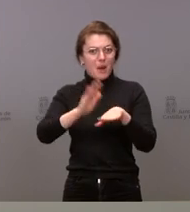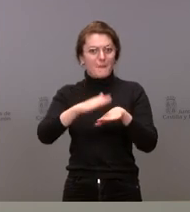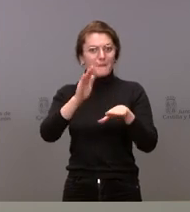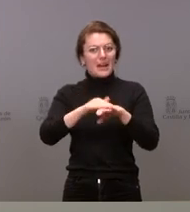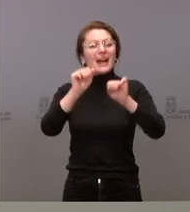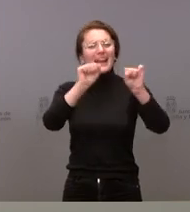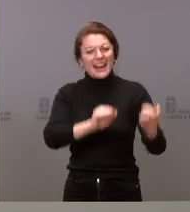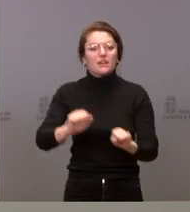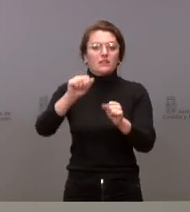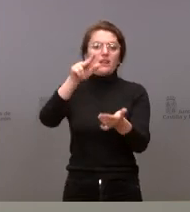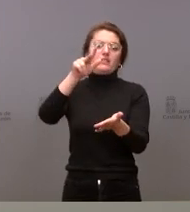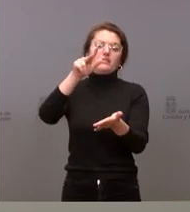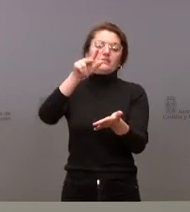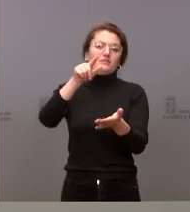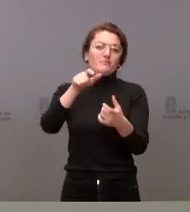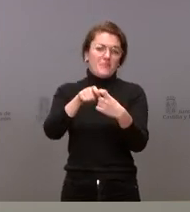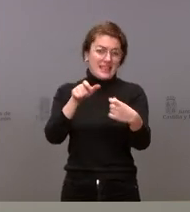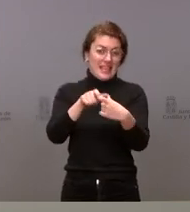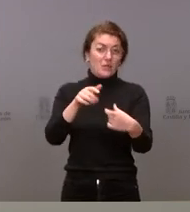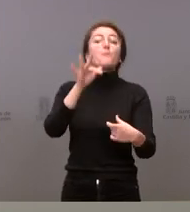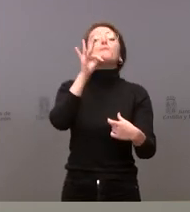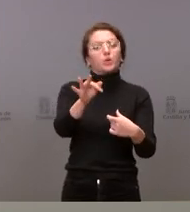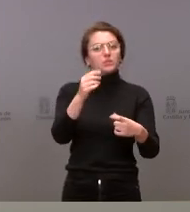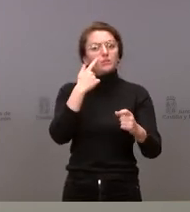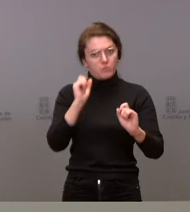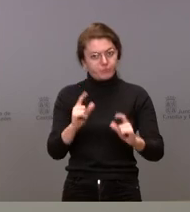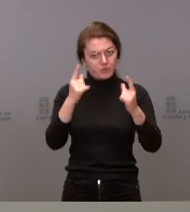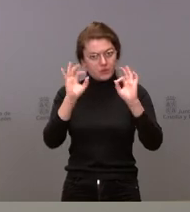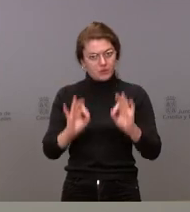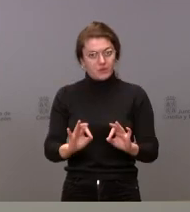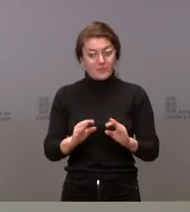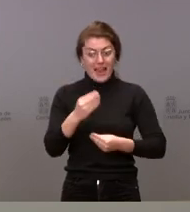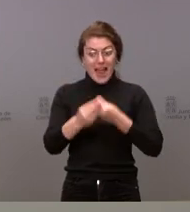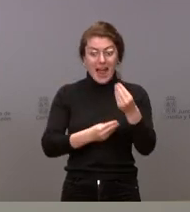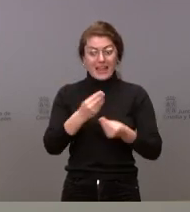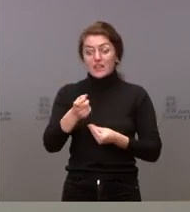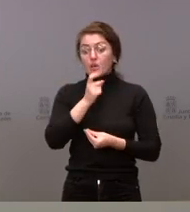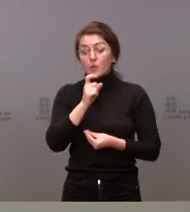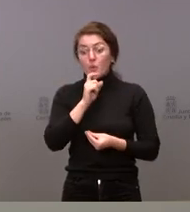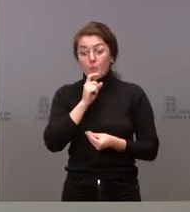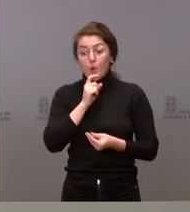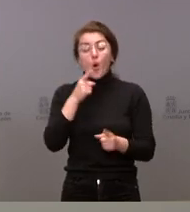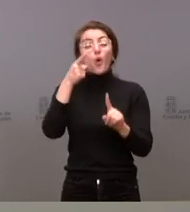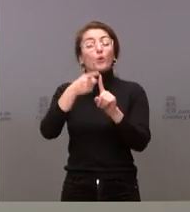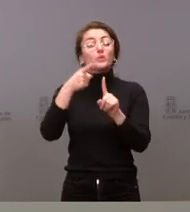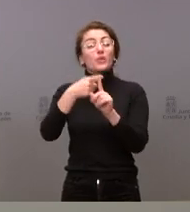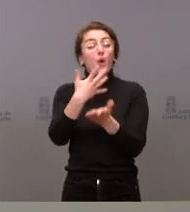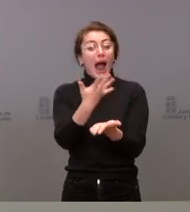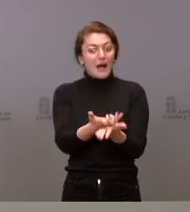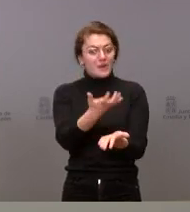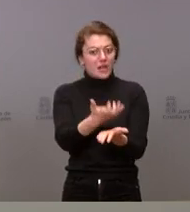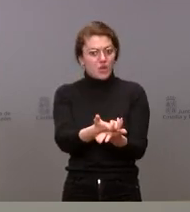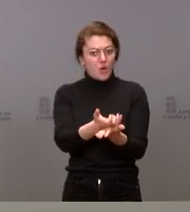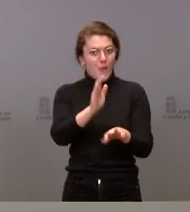ese test es positivo y eso se genera mediante la aplicación utilizando la aplicación para pedir una